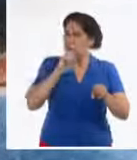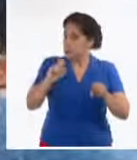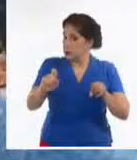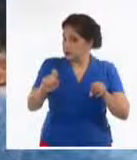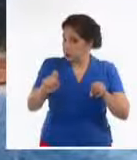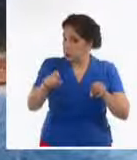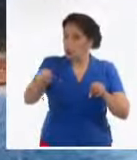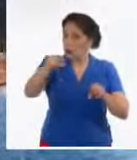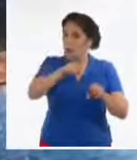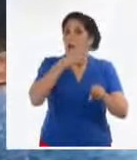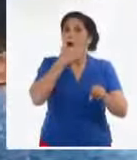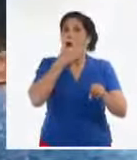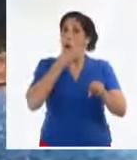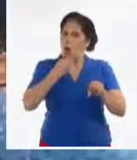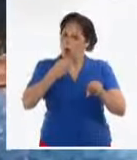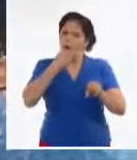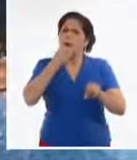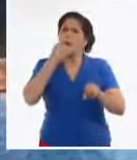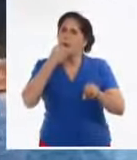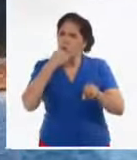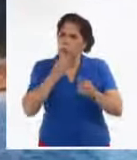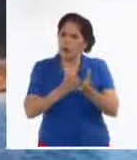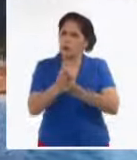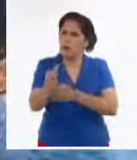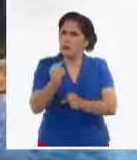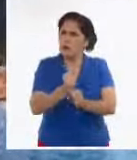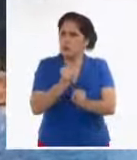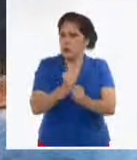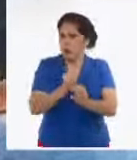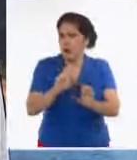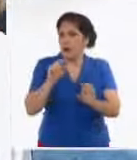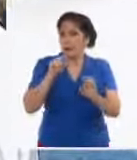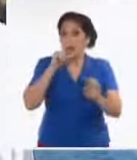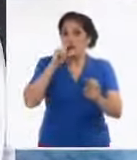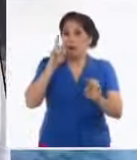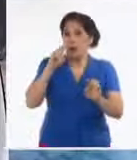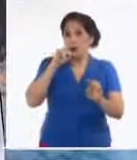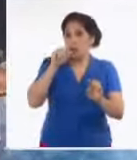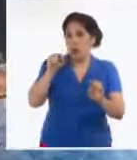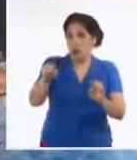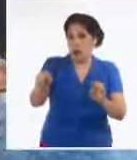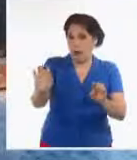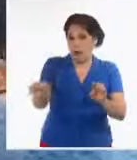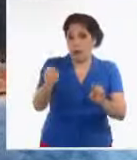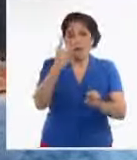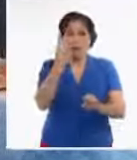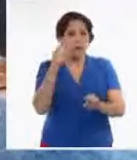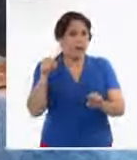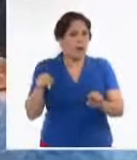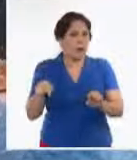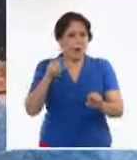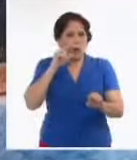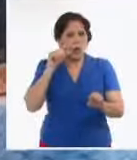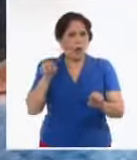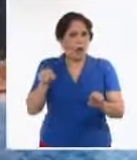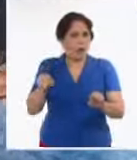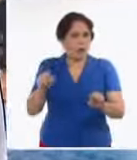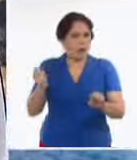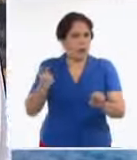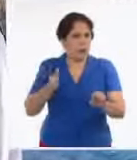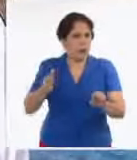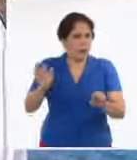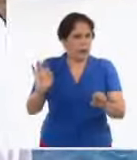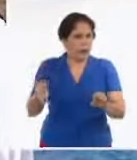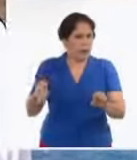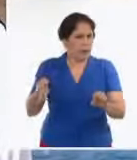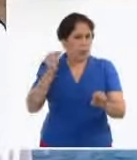figuras jóvenes que pueden trabajar, que están trabajando también en esa posición. En el caso de la primera, con Osvaldito se mantiene ahí, bueno, el caso de Yesán,